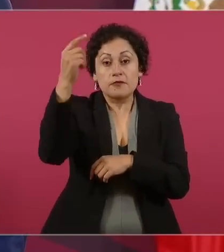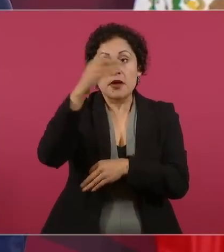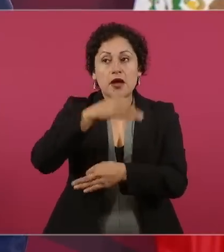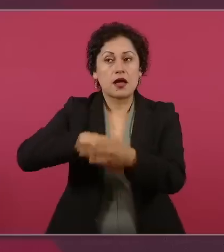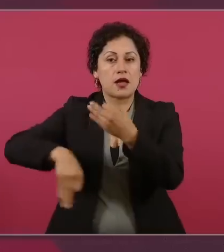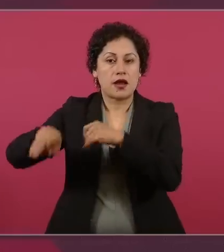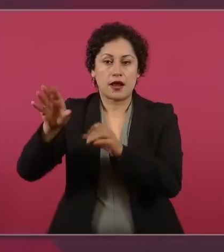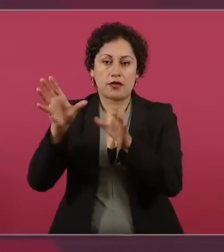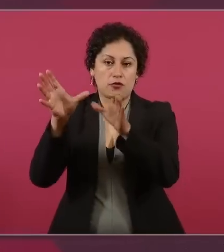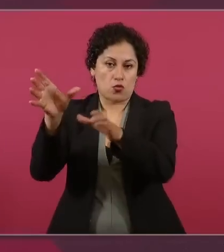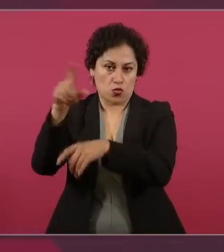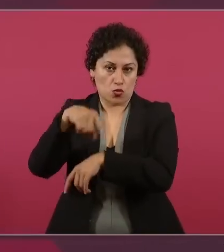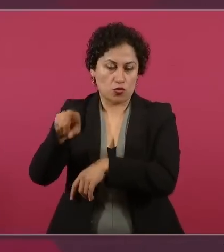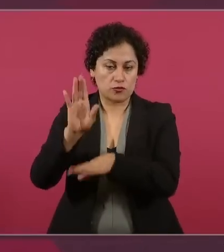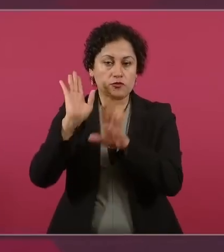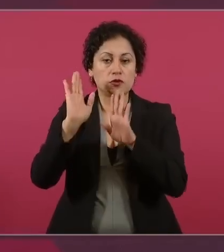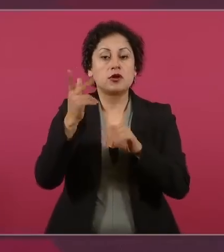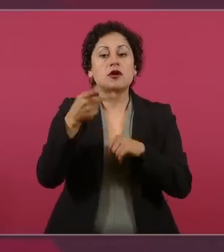Son